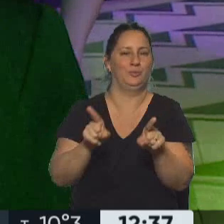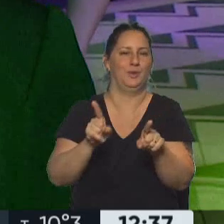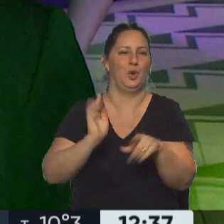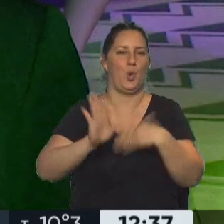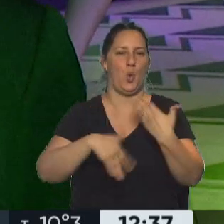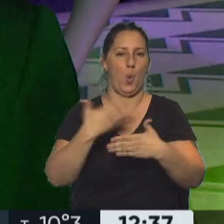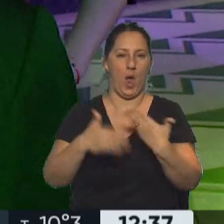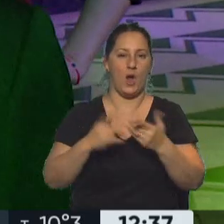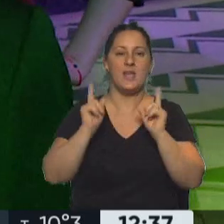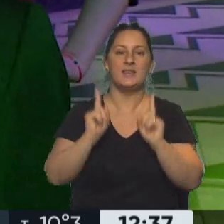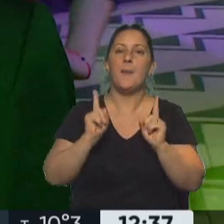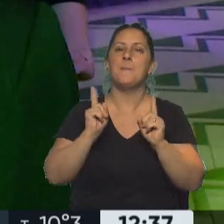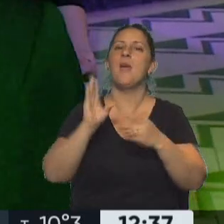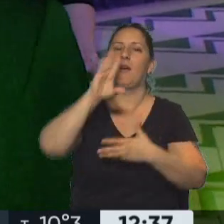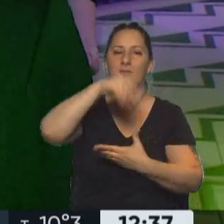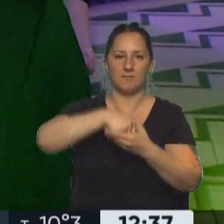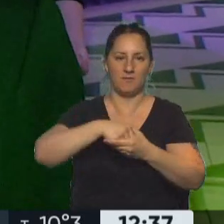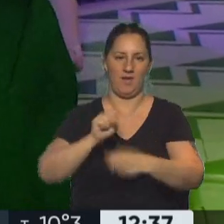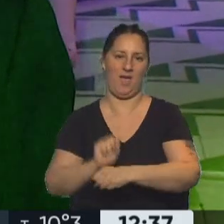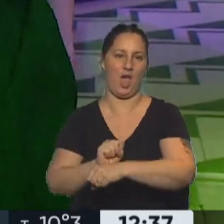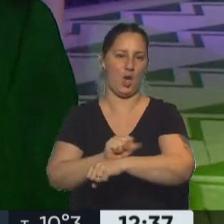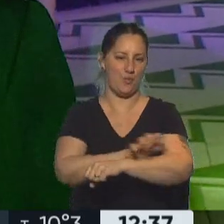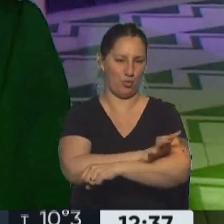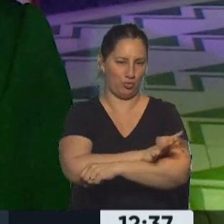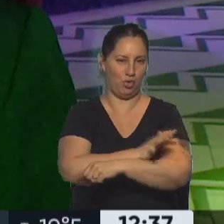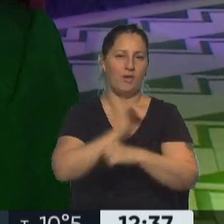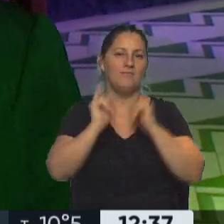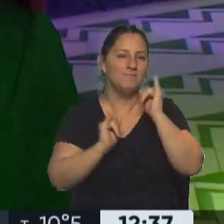pero a la vez que tenga mucha emoción y mucha